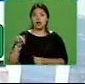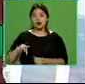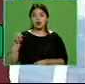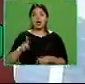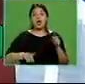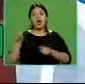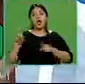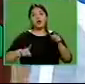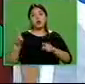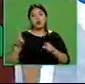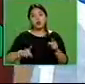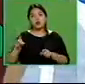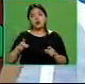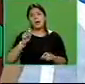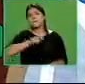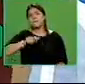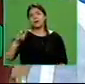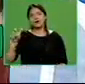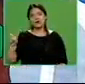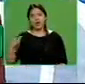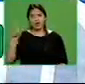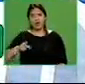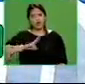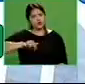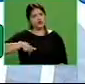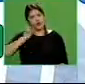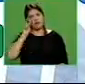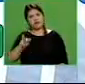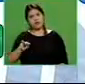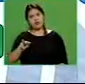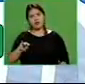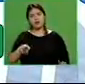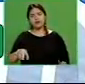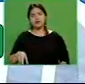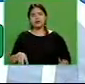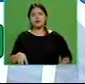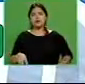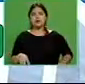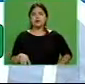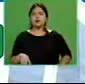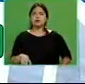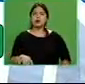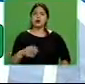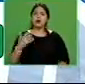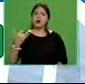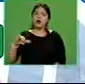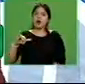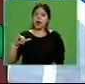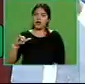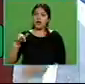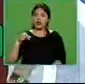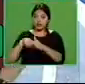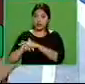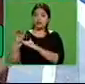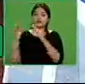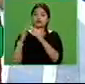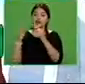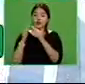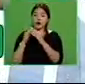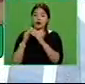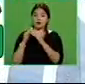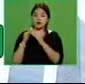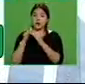algunos latifundistas, algunos oligarcas, nosotros estábamos viendo uno de ellos que tenía en su casa,